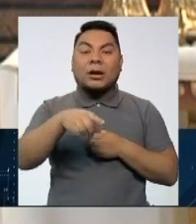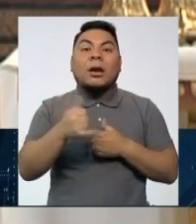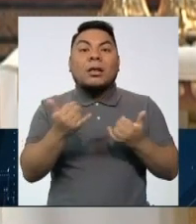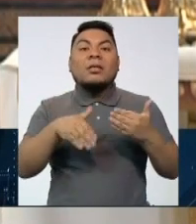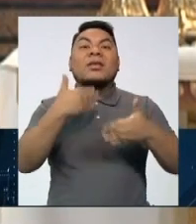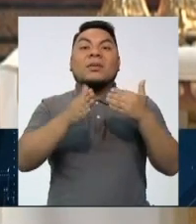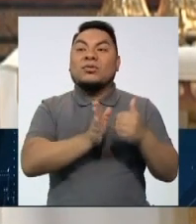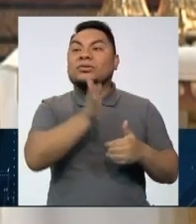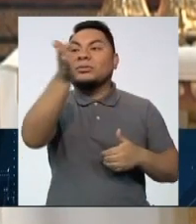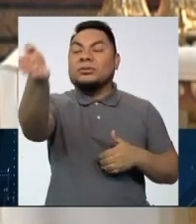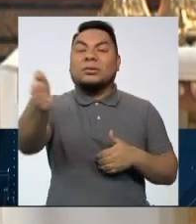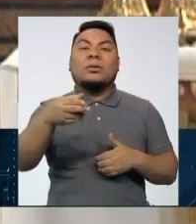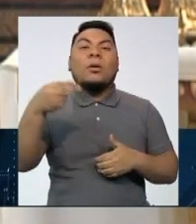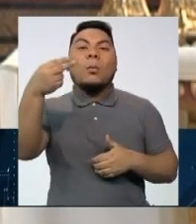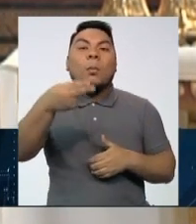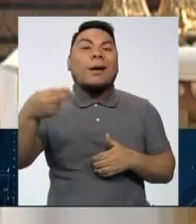Huancayo.